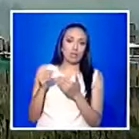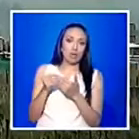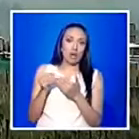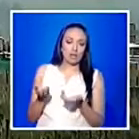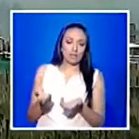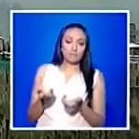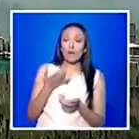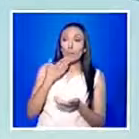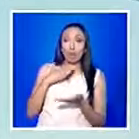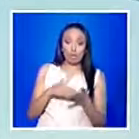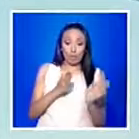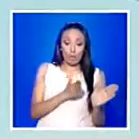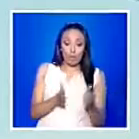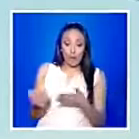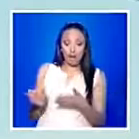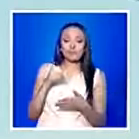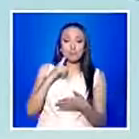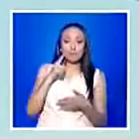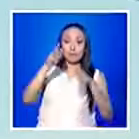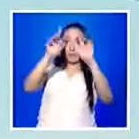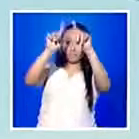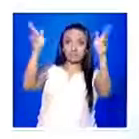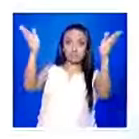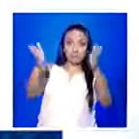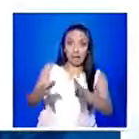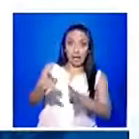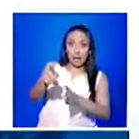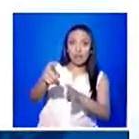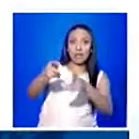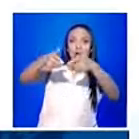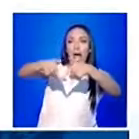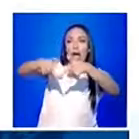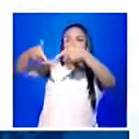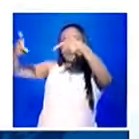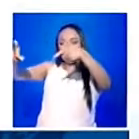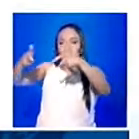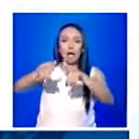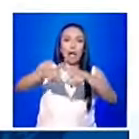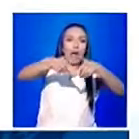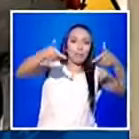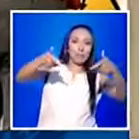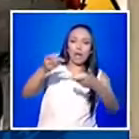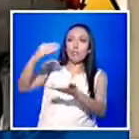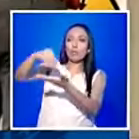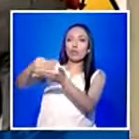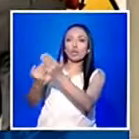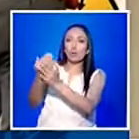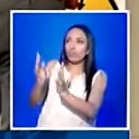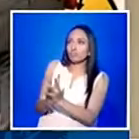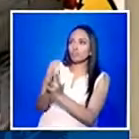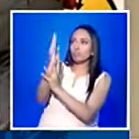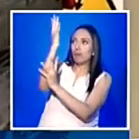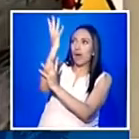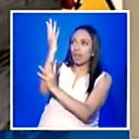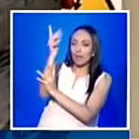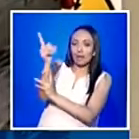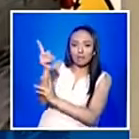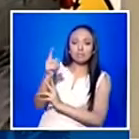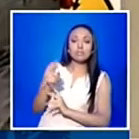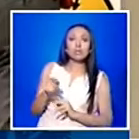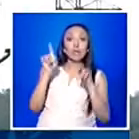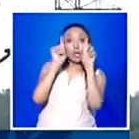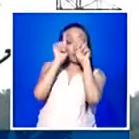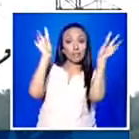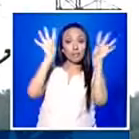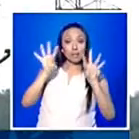el plan propone ampliar subestaciones, instalar transformadores y otros equipos complementarios. Según la Corporación Eléctrica del Ecuador,